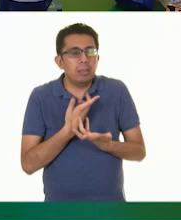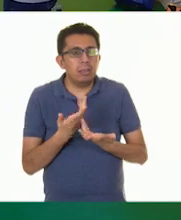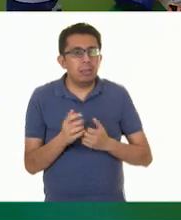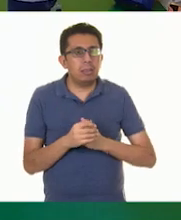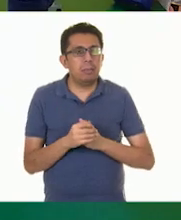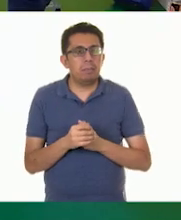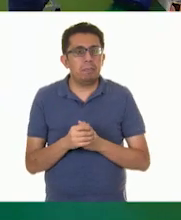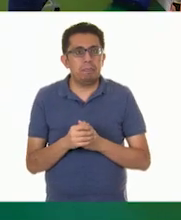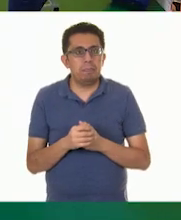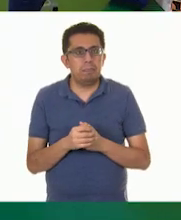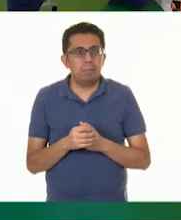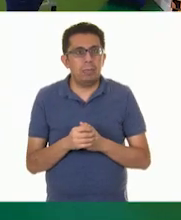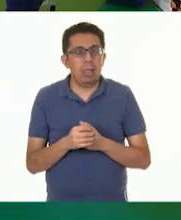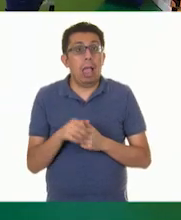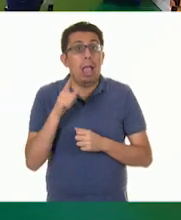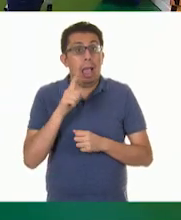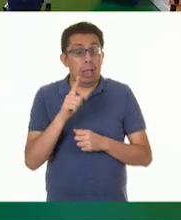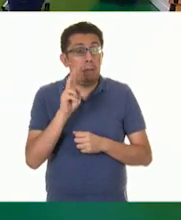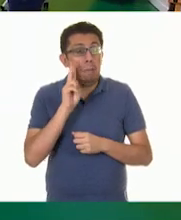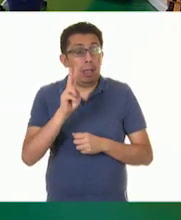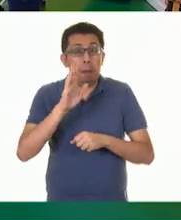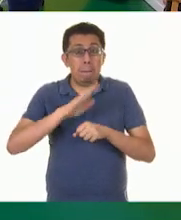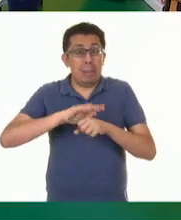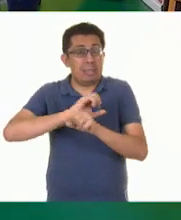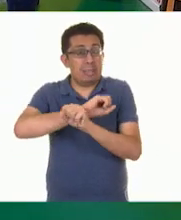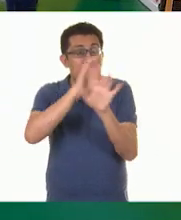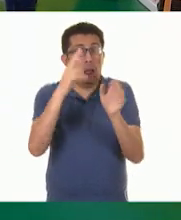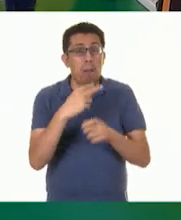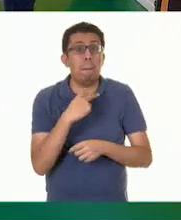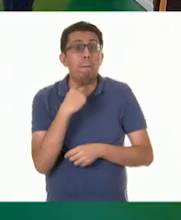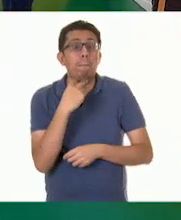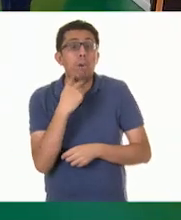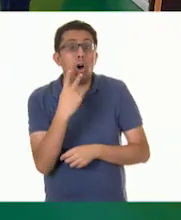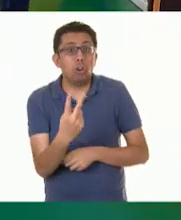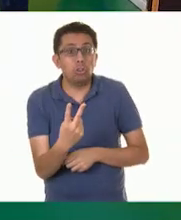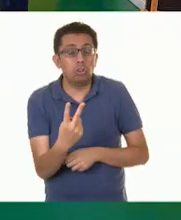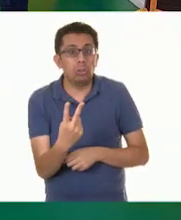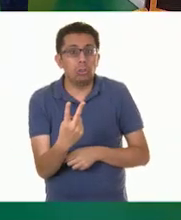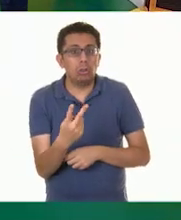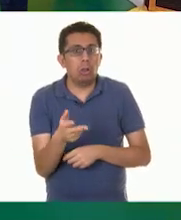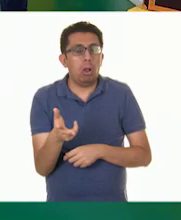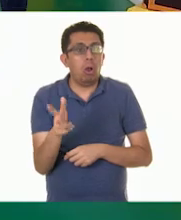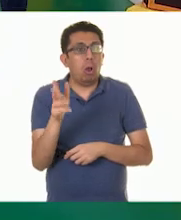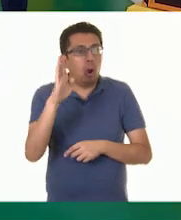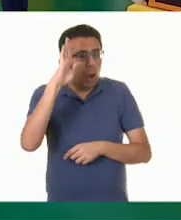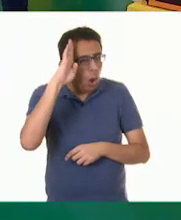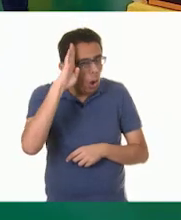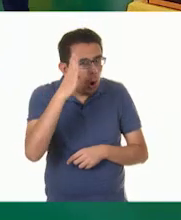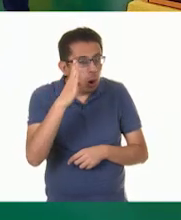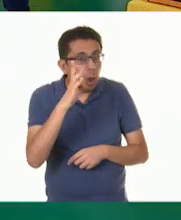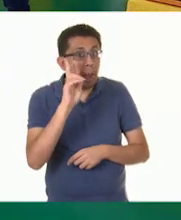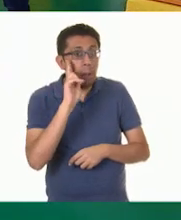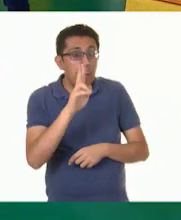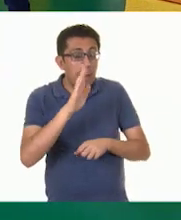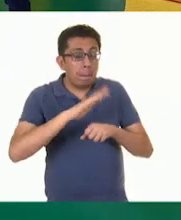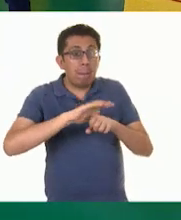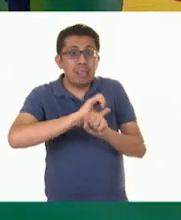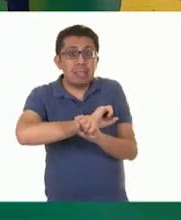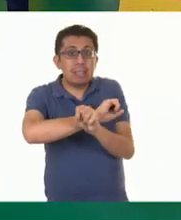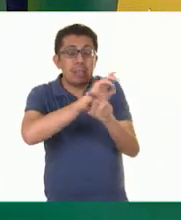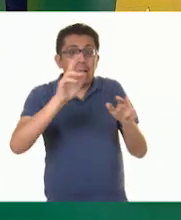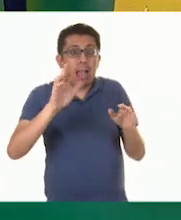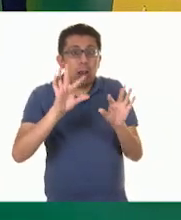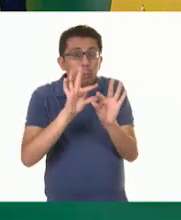Pero ahora escucha esta claridad con este tipo de hilo. A ver. Hola, Alexia, ¿ves el cambio de claridad entre un hilo y